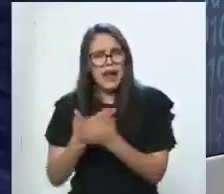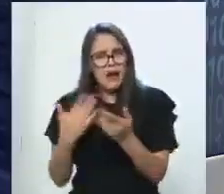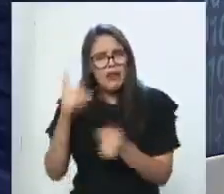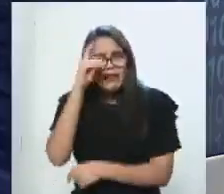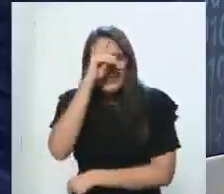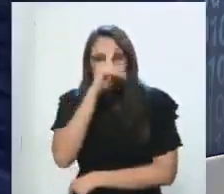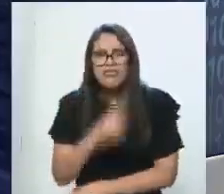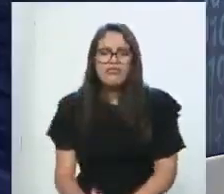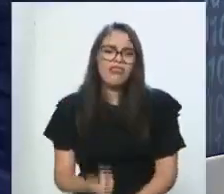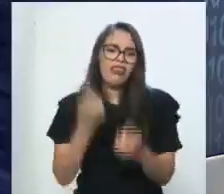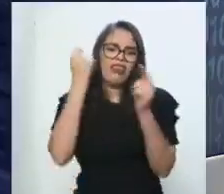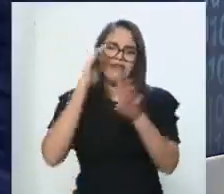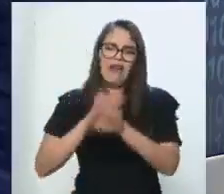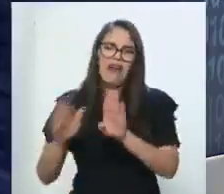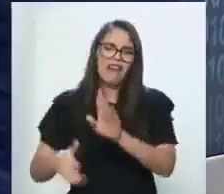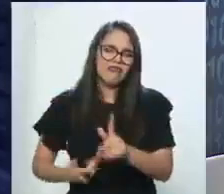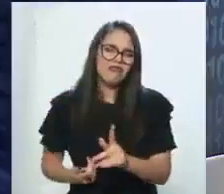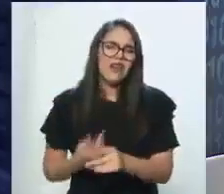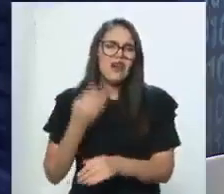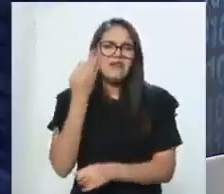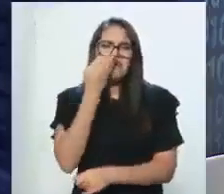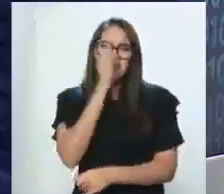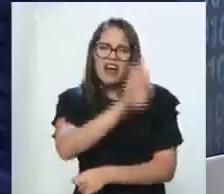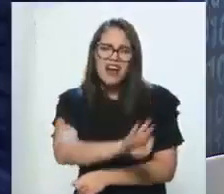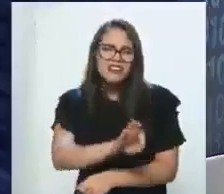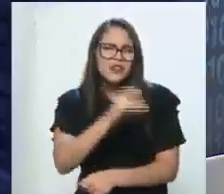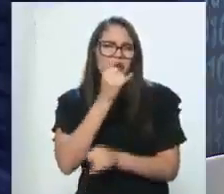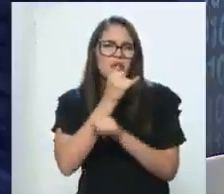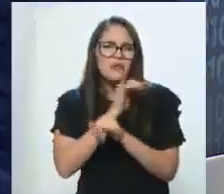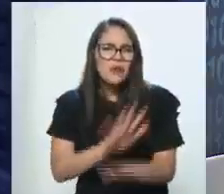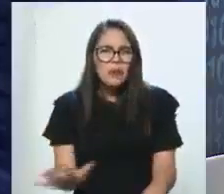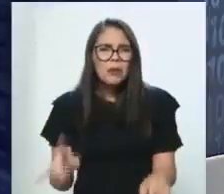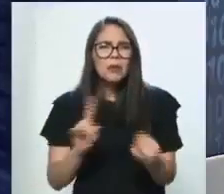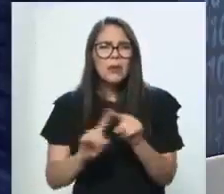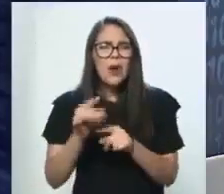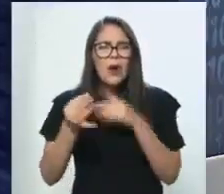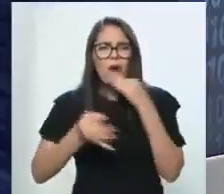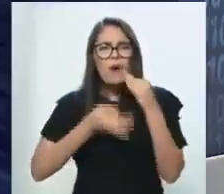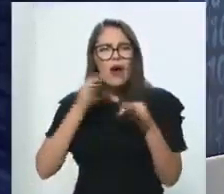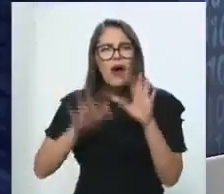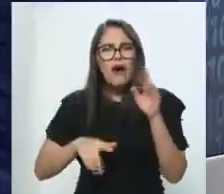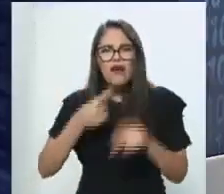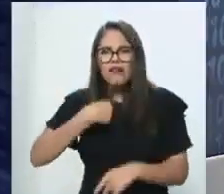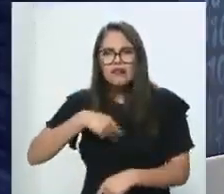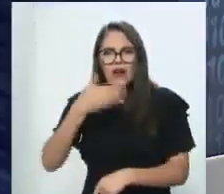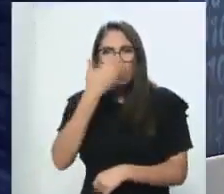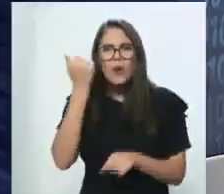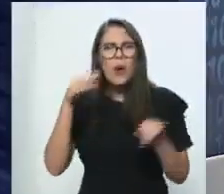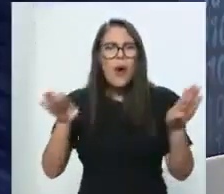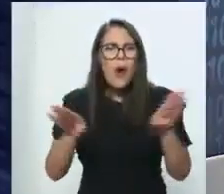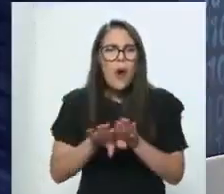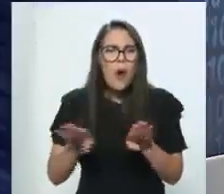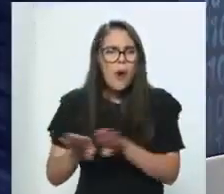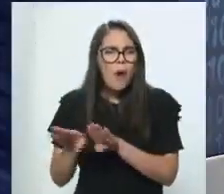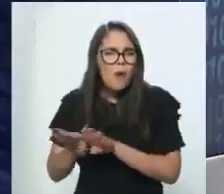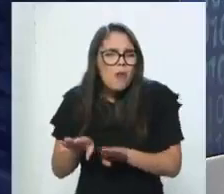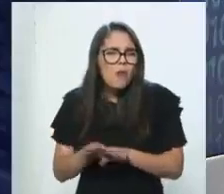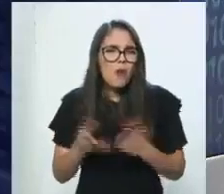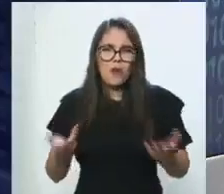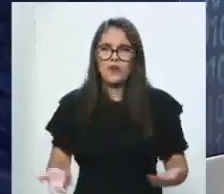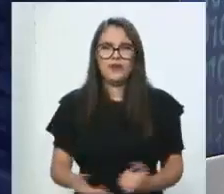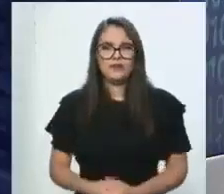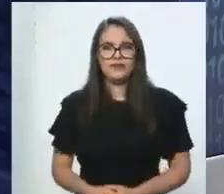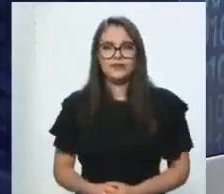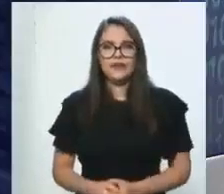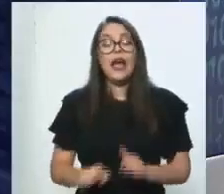difíciles como el de ahora. Vivimos en la era del fraude informativo y a veces pues ni siquiera nos enteramos. Las grandes empresas multinacionales